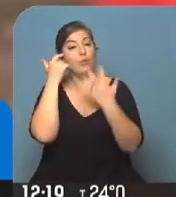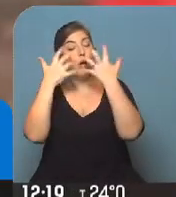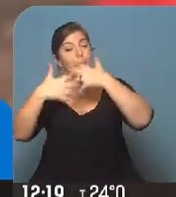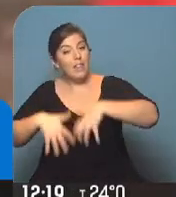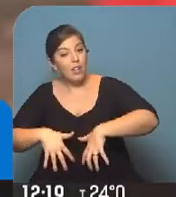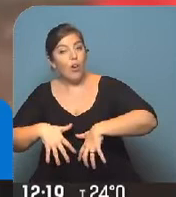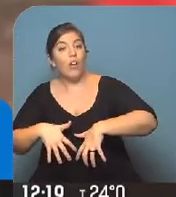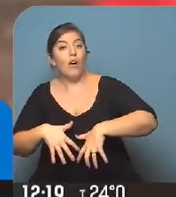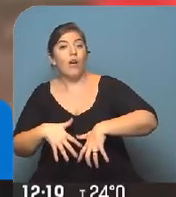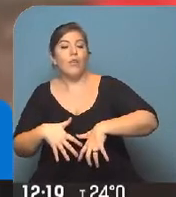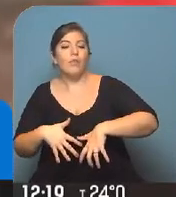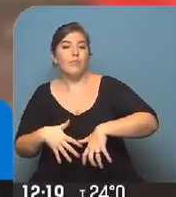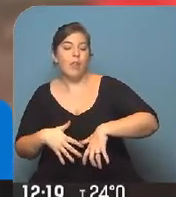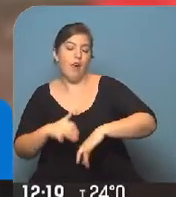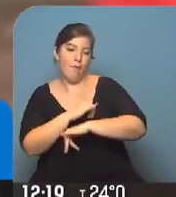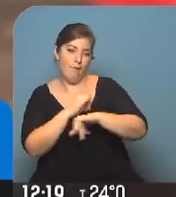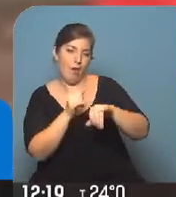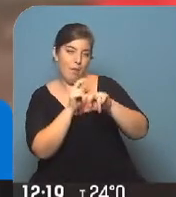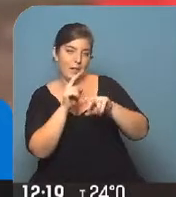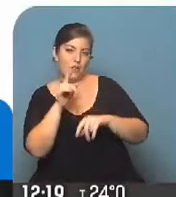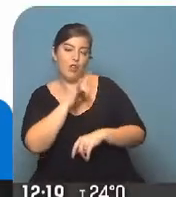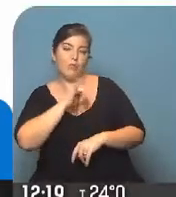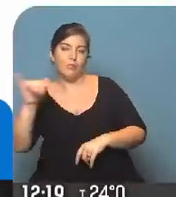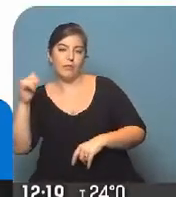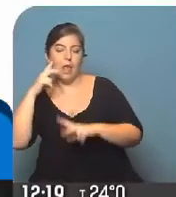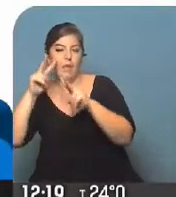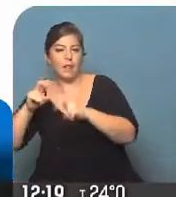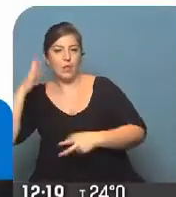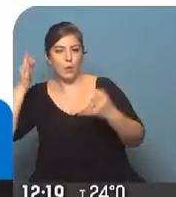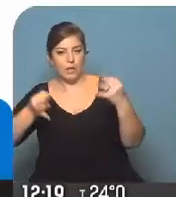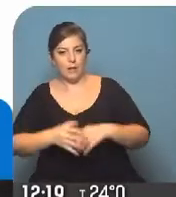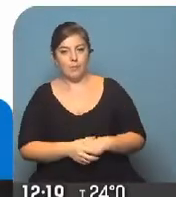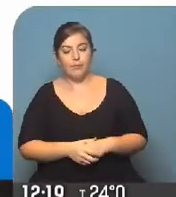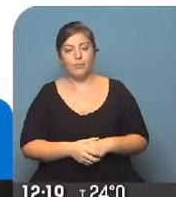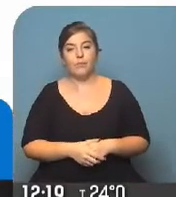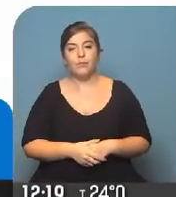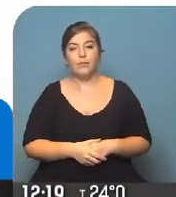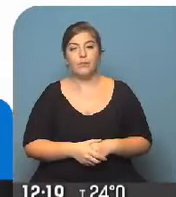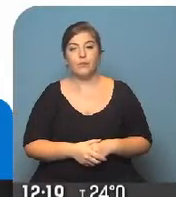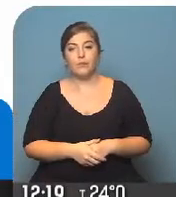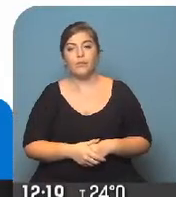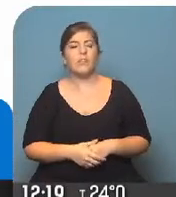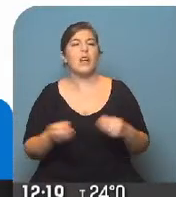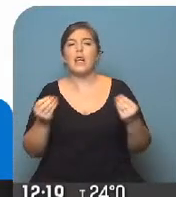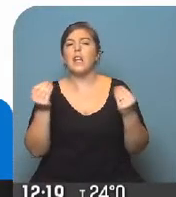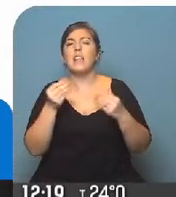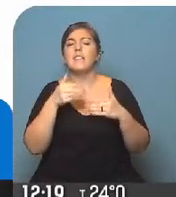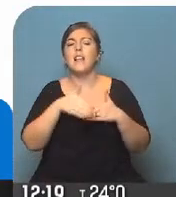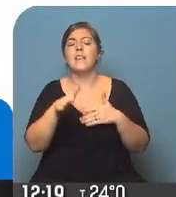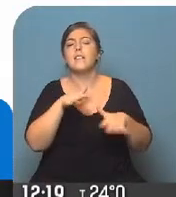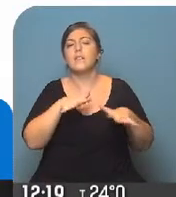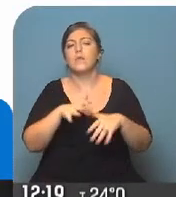automáticamente se cotejó toda esta información con el Centro de Investigaciones Judiciales. ¿Qué se hace a partir de casos como este? ¿Qué se hace con este